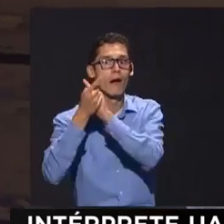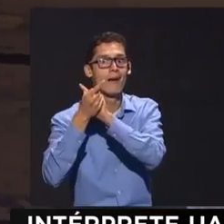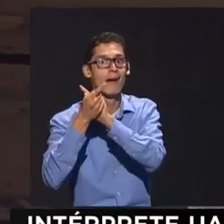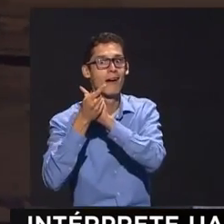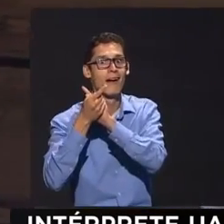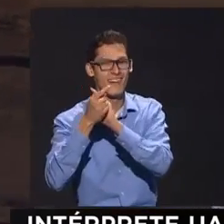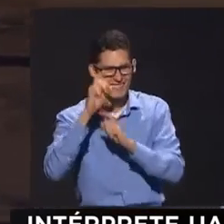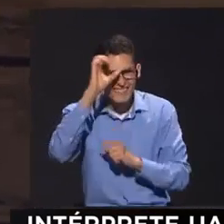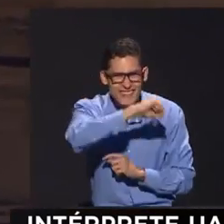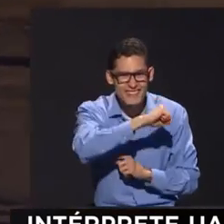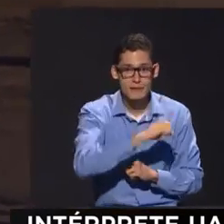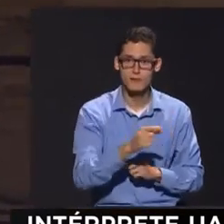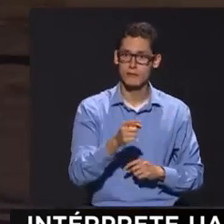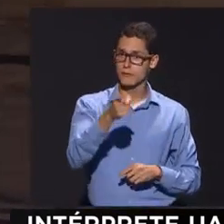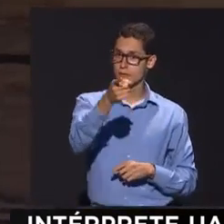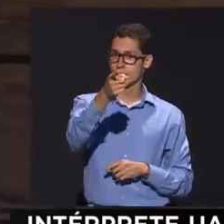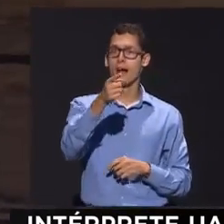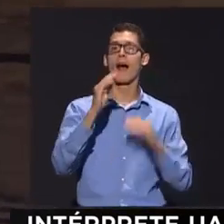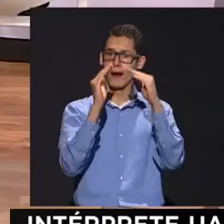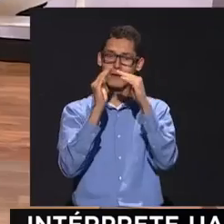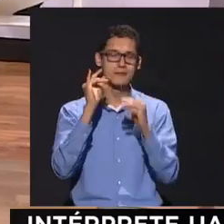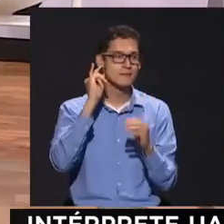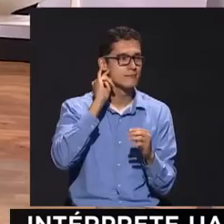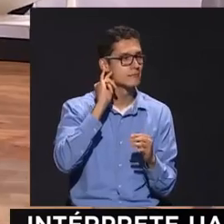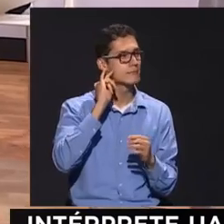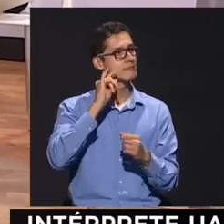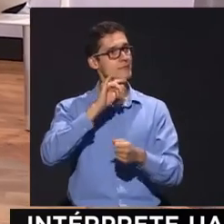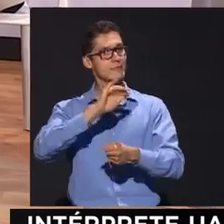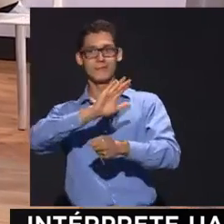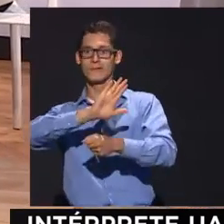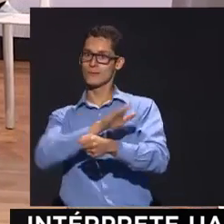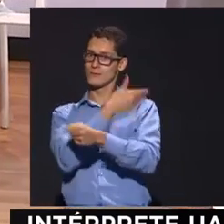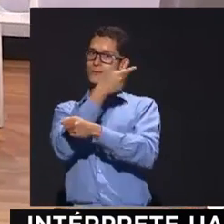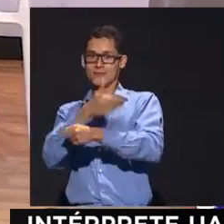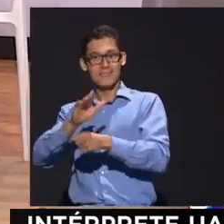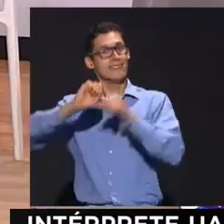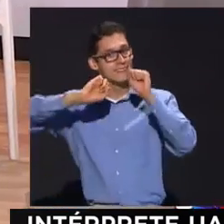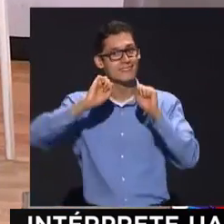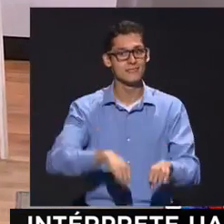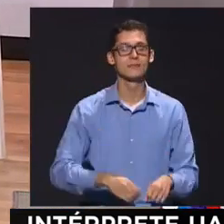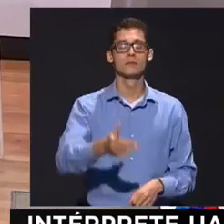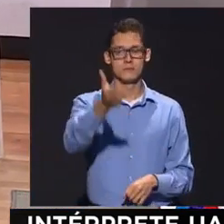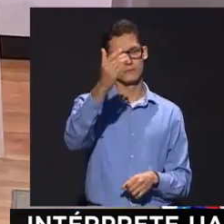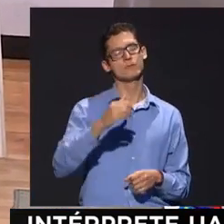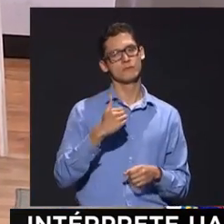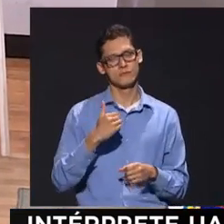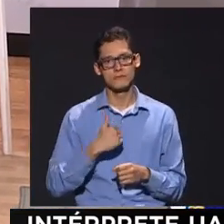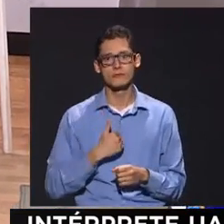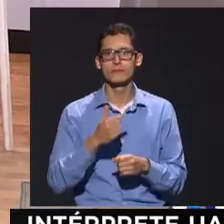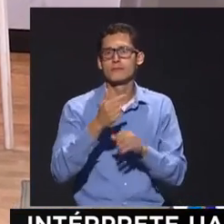y así en la casa suena super hermoso en la casa lo que hacen es le recomiendo escriban